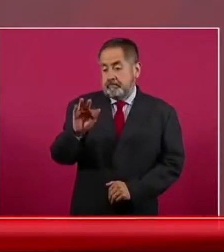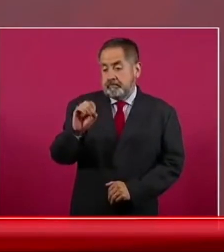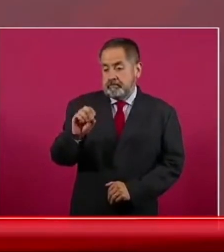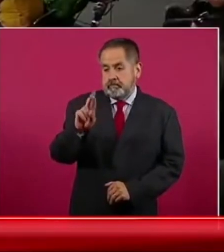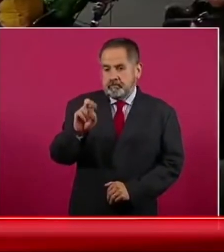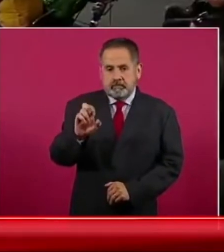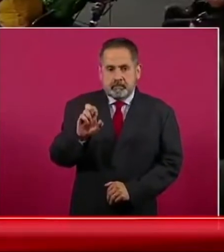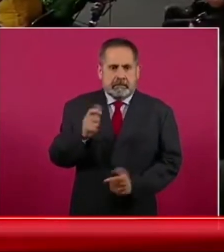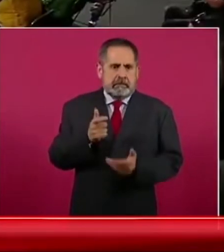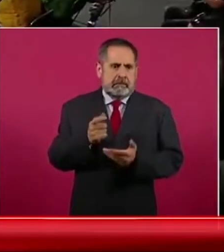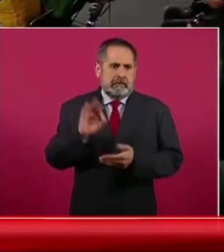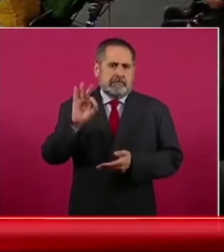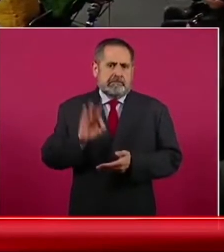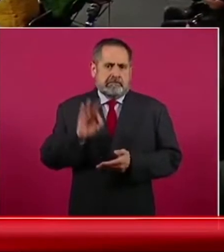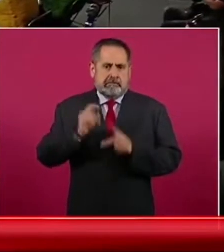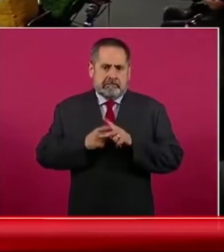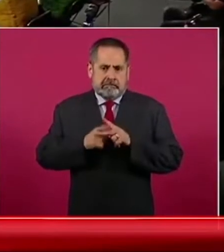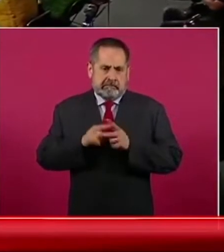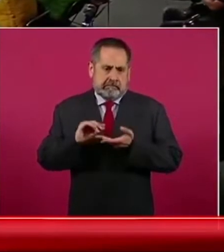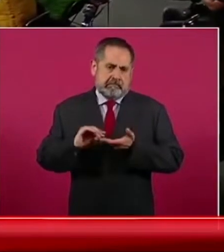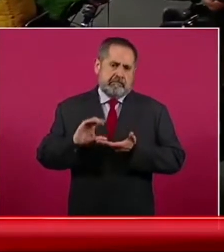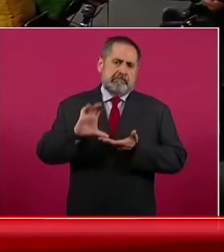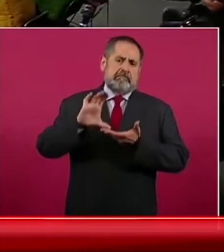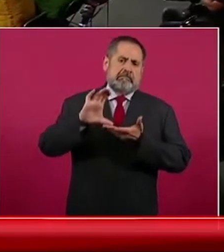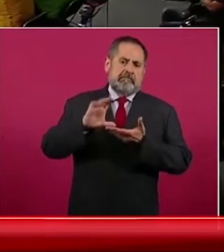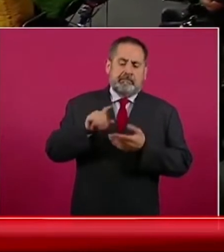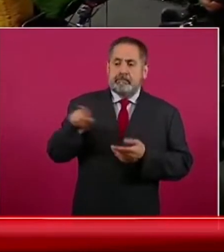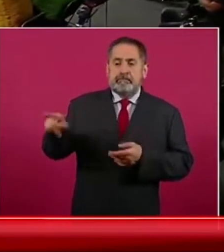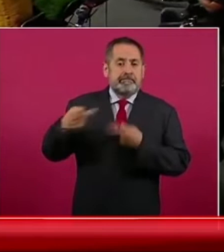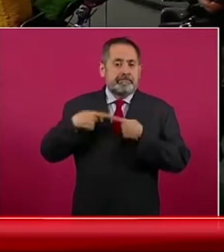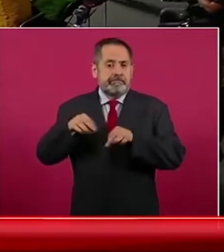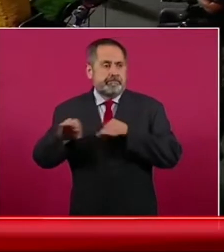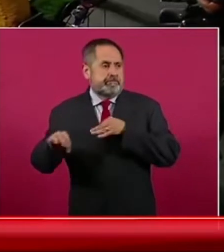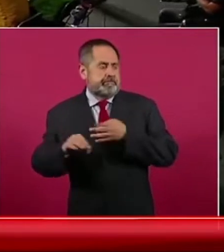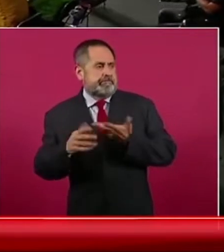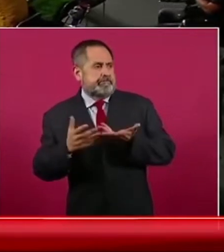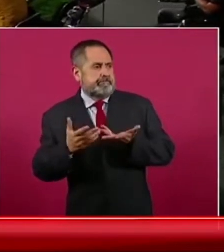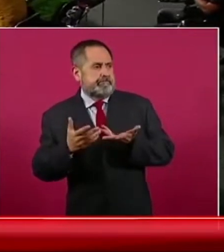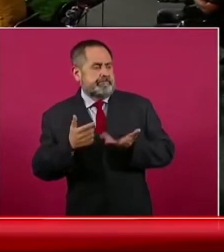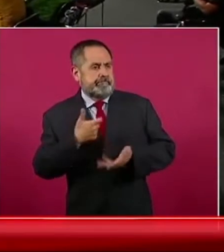reducir para que el trabajador tenga